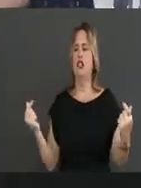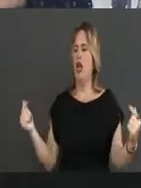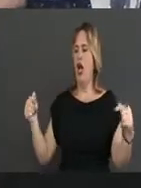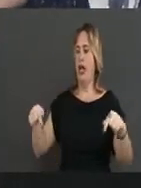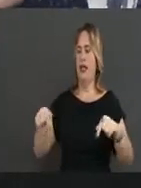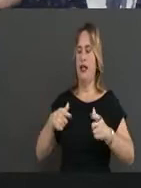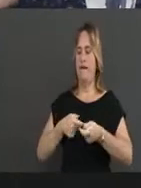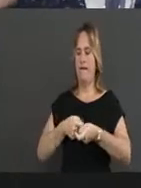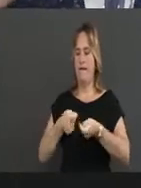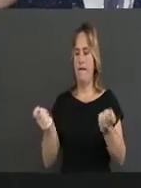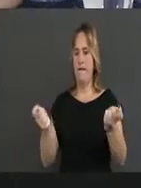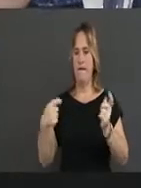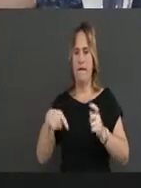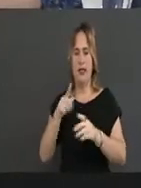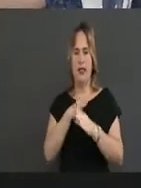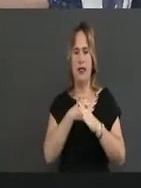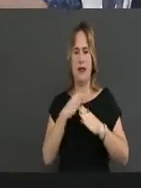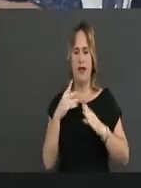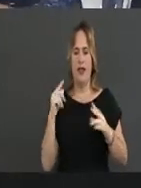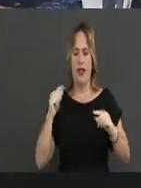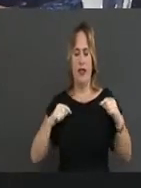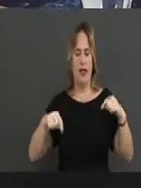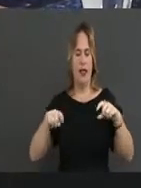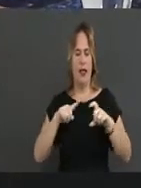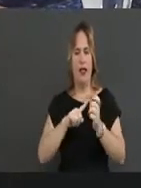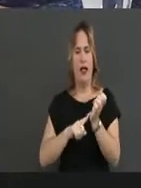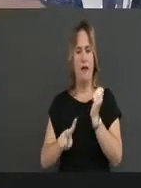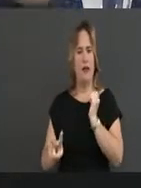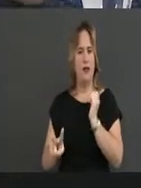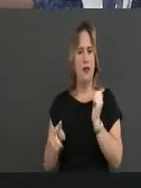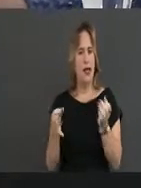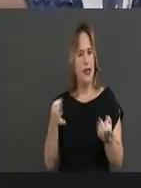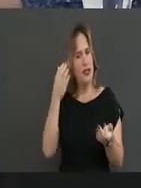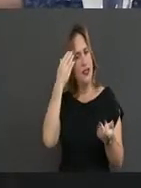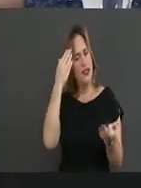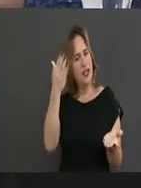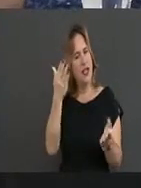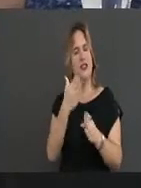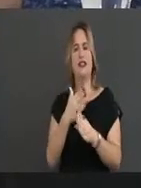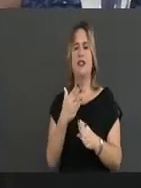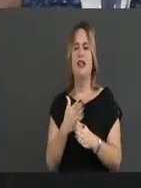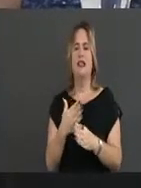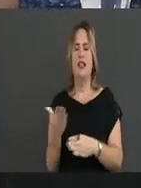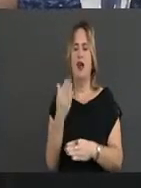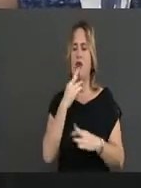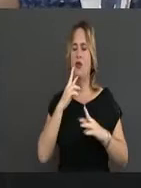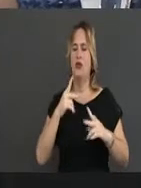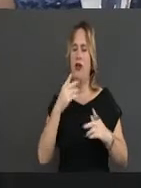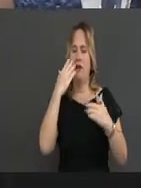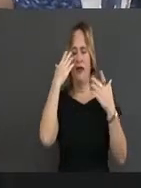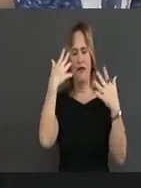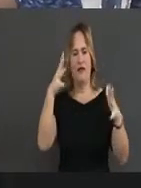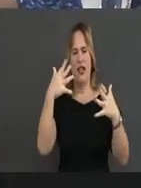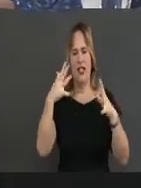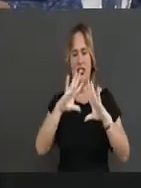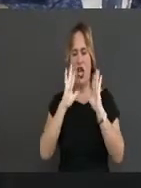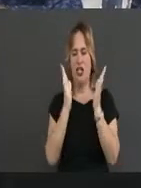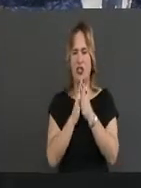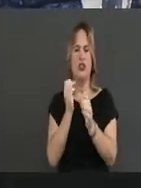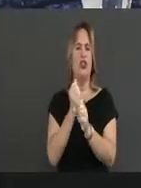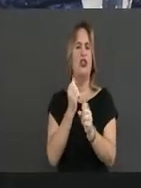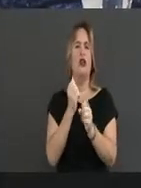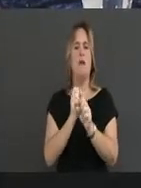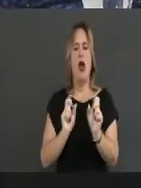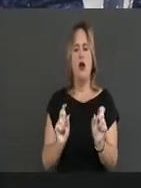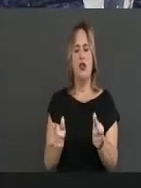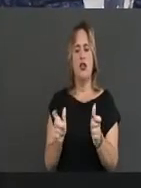con nosotros desde los diversos puntos de nuestra geografía. Así que gracias, Santiago de Cuba, y una vez más la felicitación a los